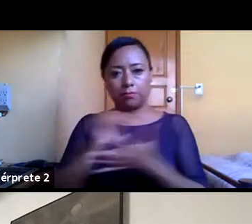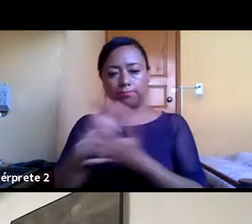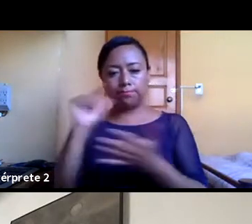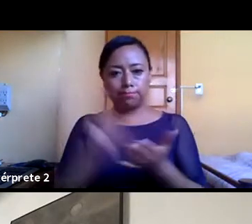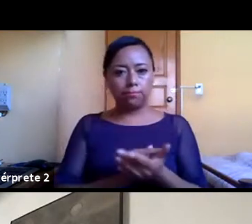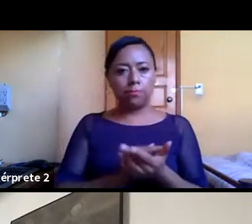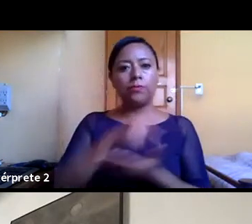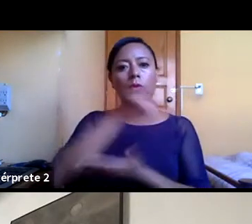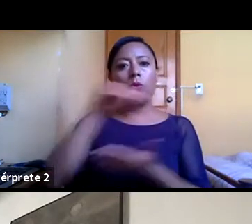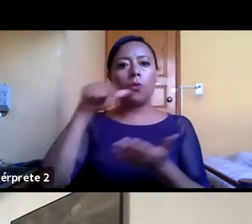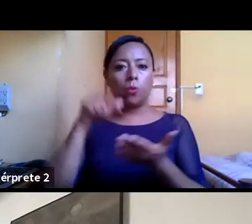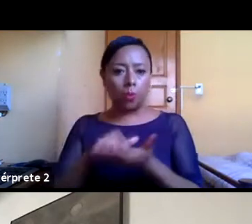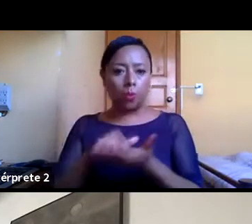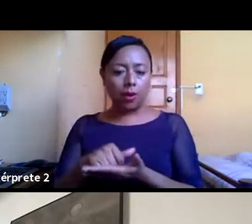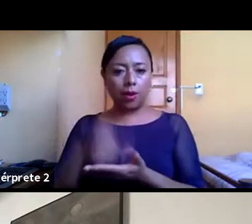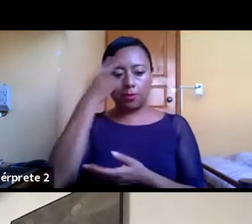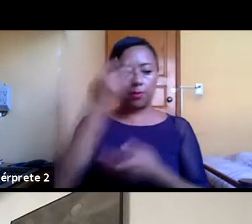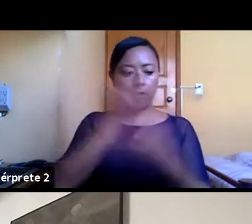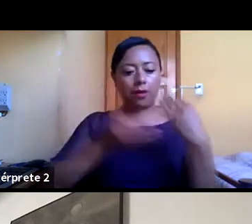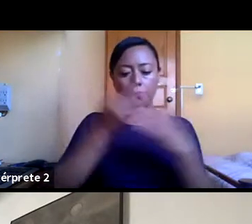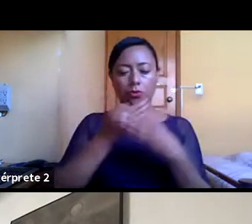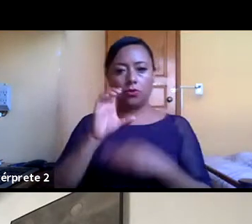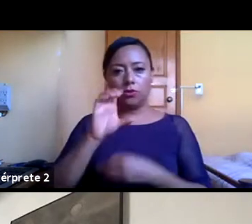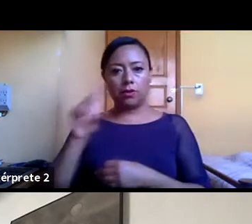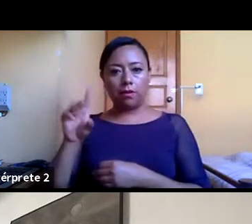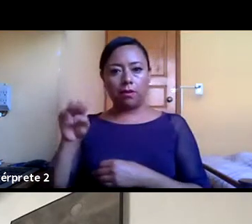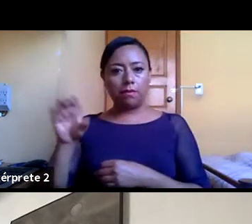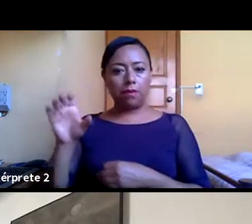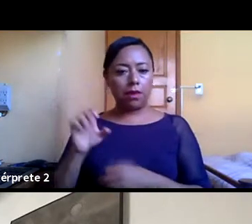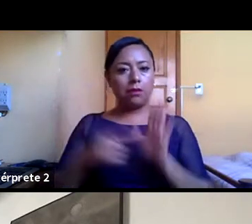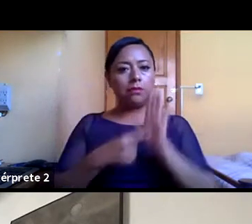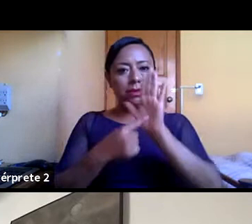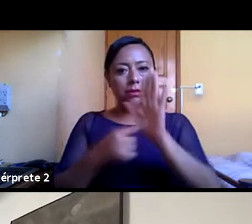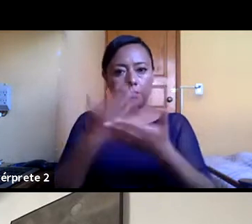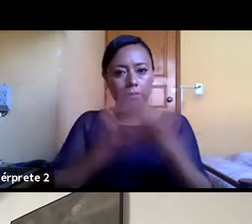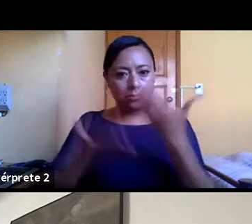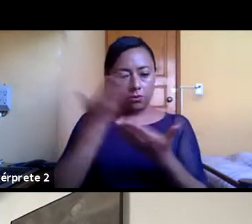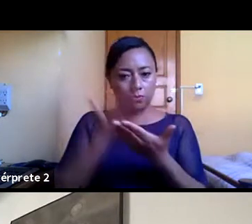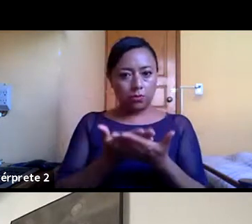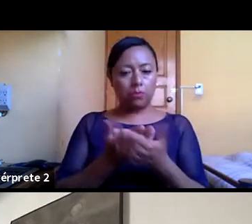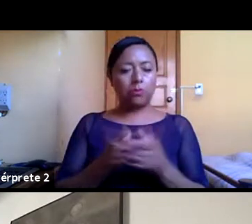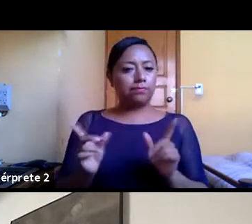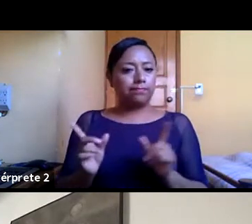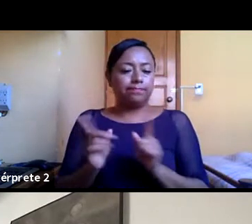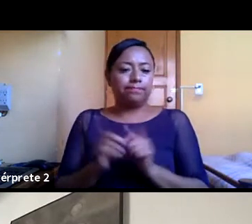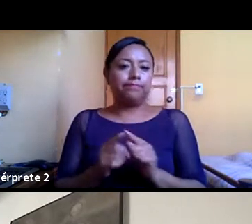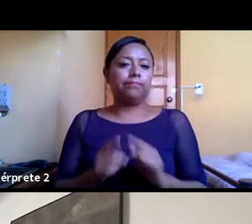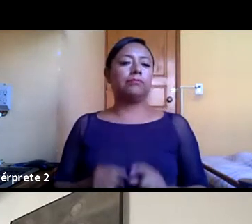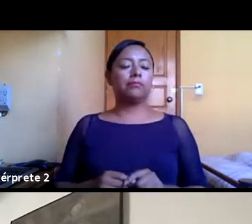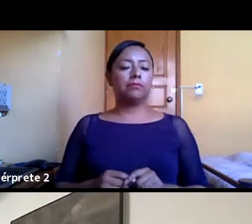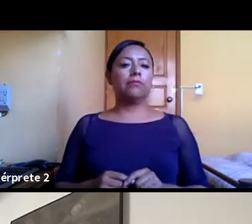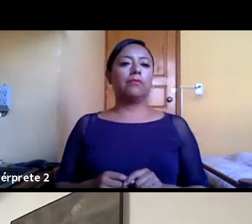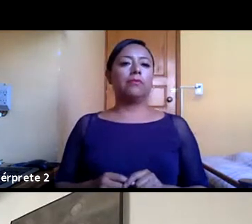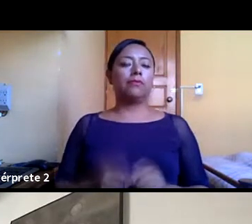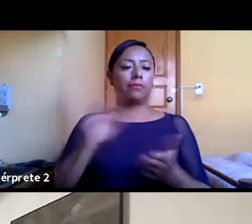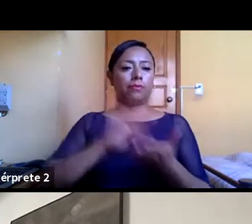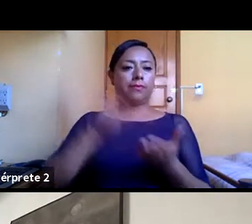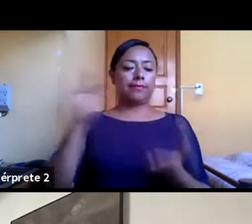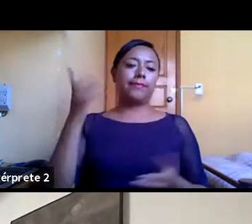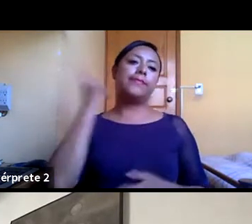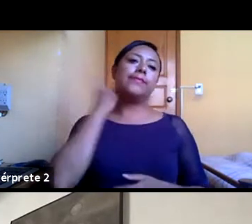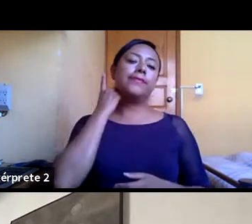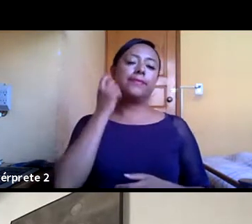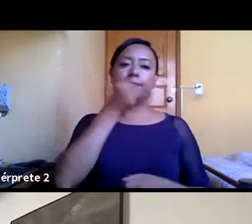la Ciudad de México. Presentación y propuesta de cronograma. Es cuanto está presente. Gracias,